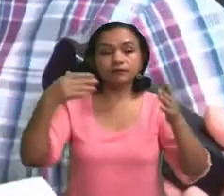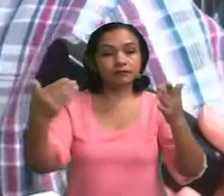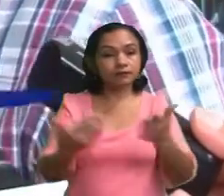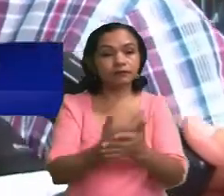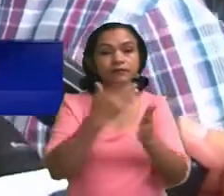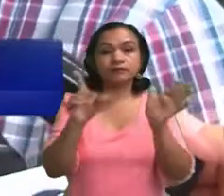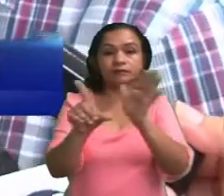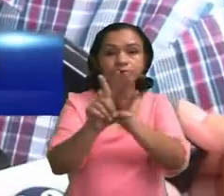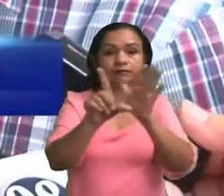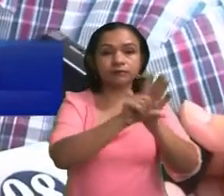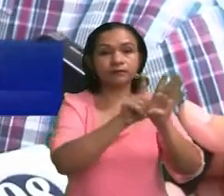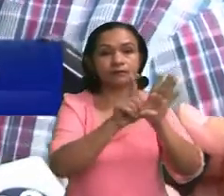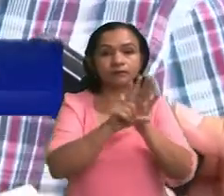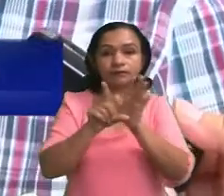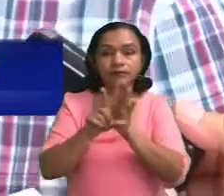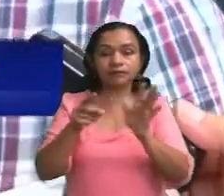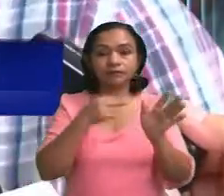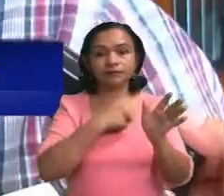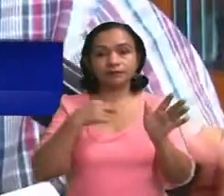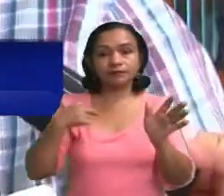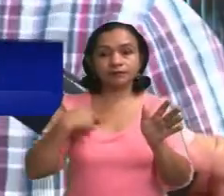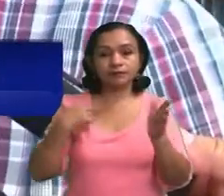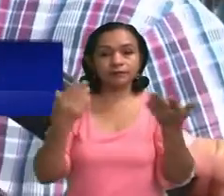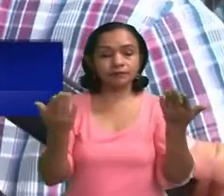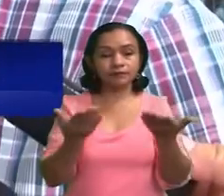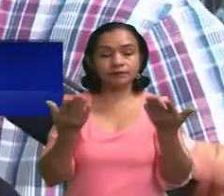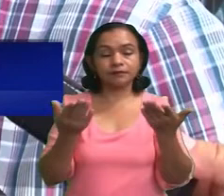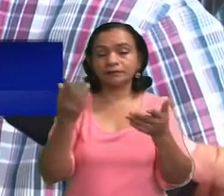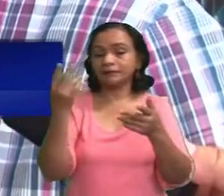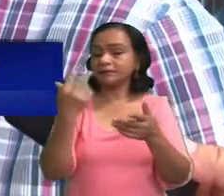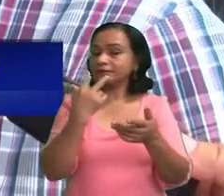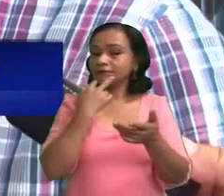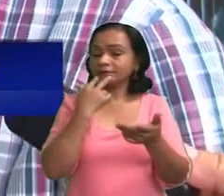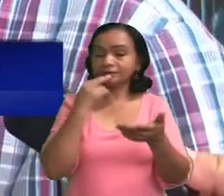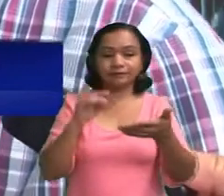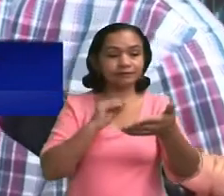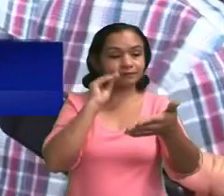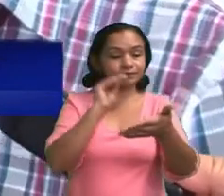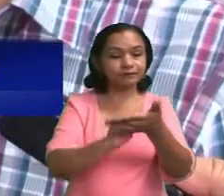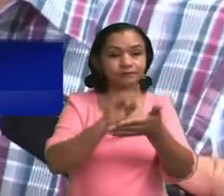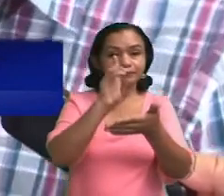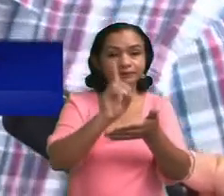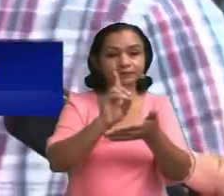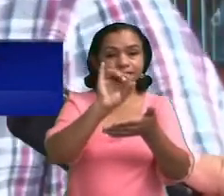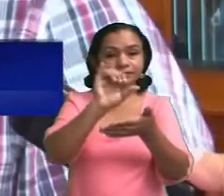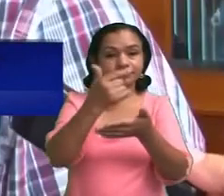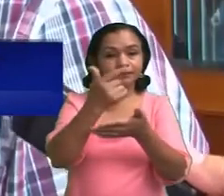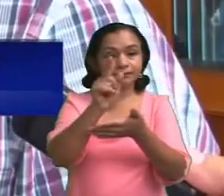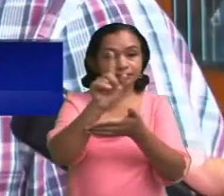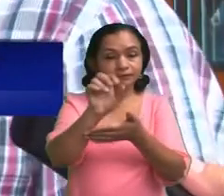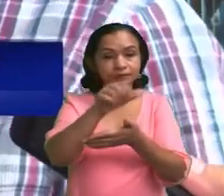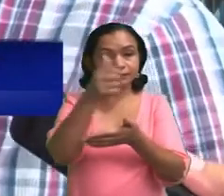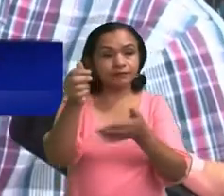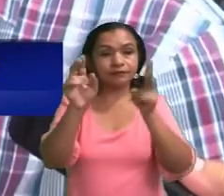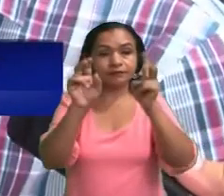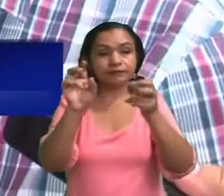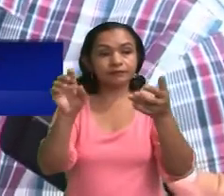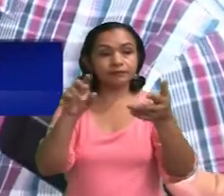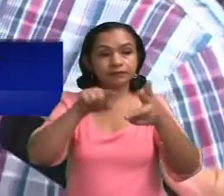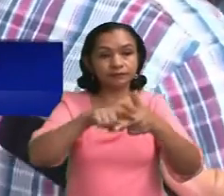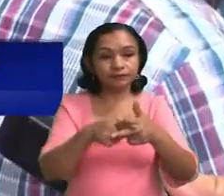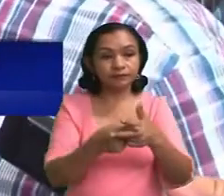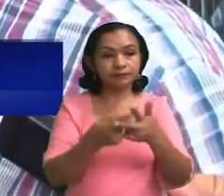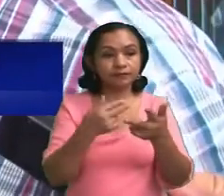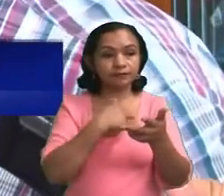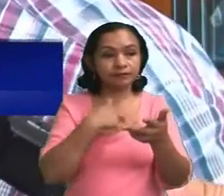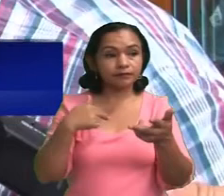legislación vinculada a esta materia que no estaba en el digesto original. En otras palabras, el digesto original